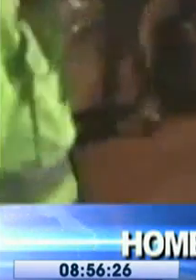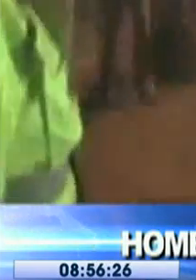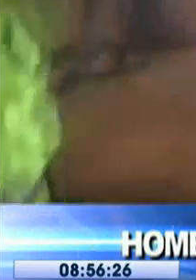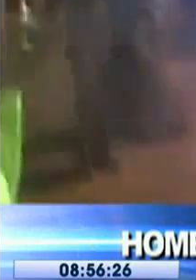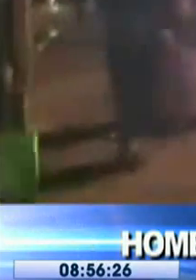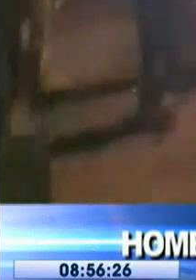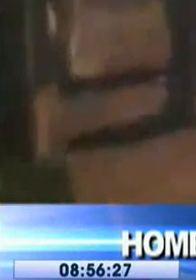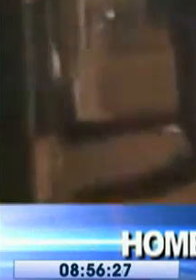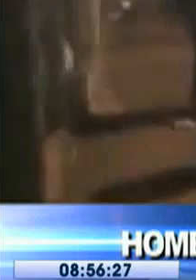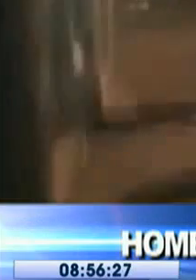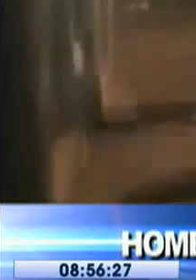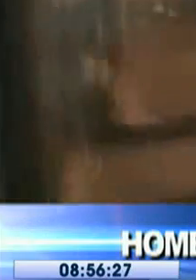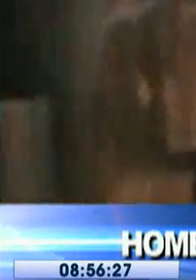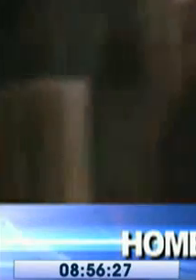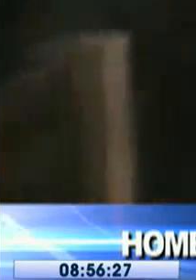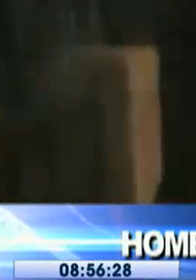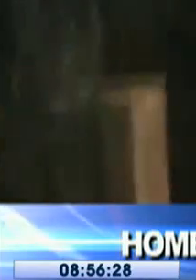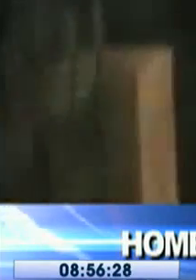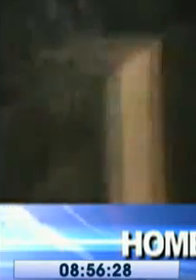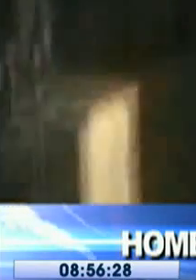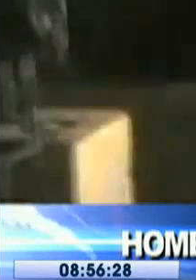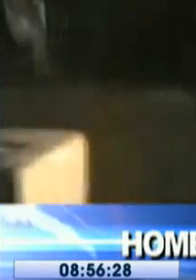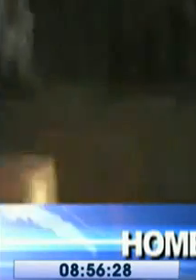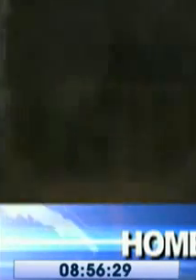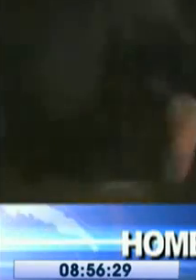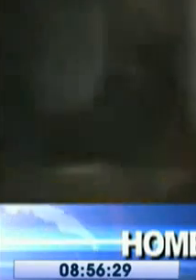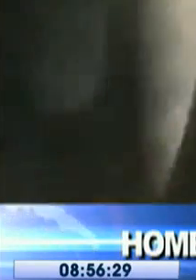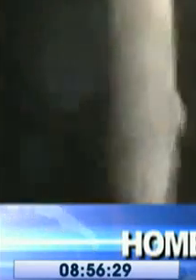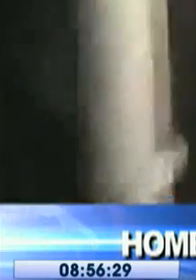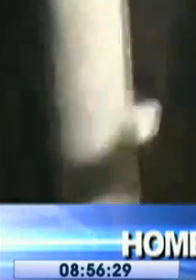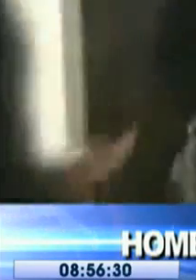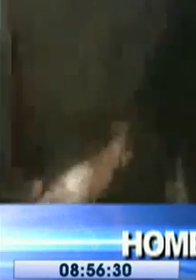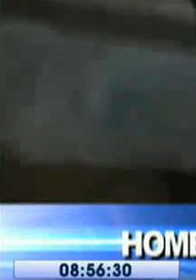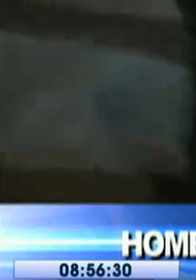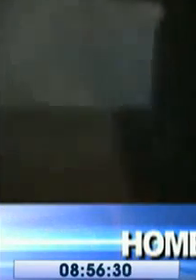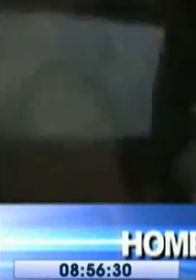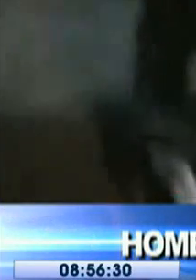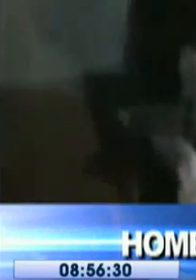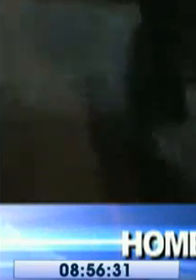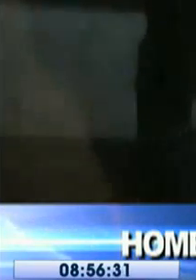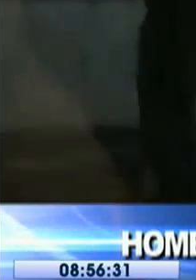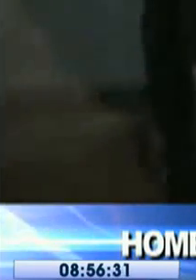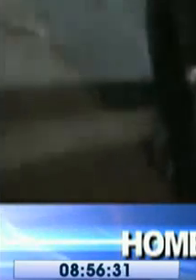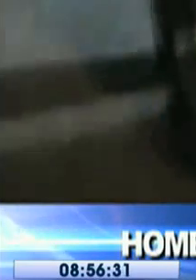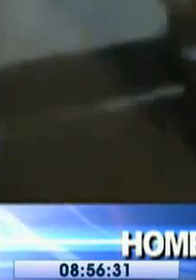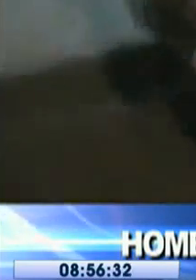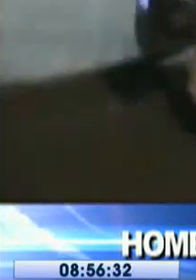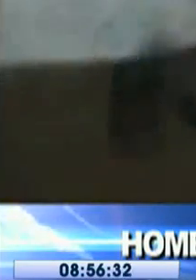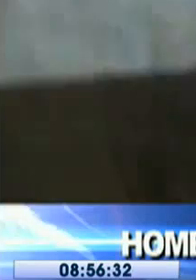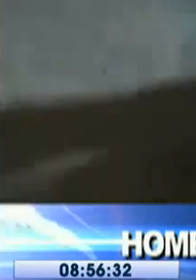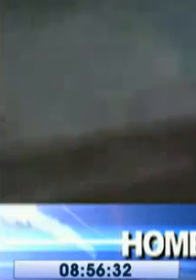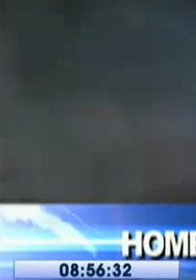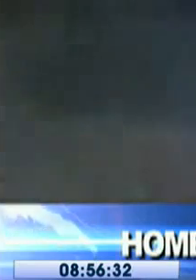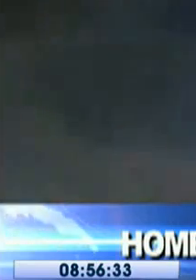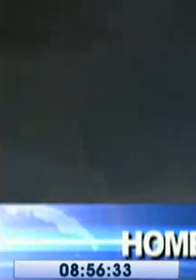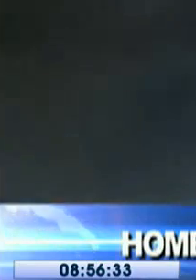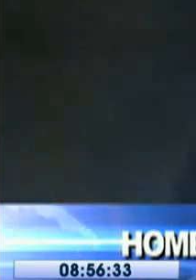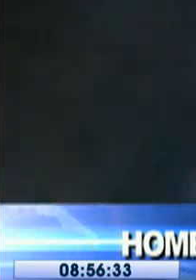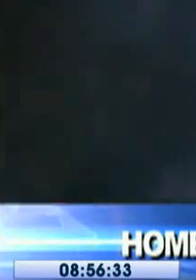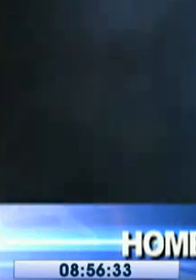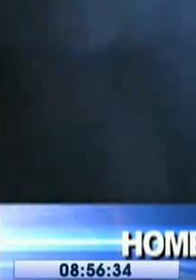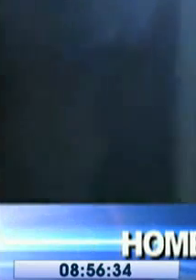pareja. Lo que sorprende es que a pesar de que la mujer indicó haber sido agredida, decidió no